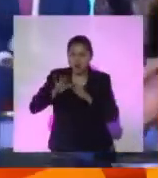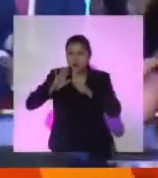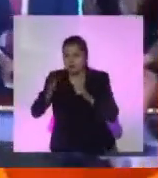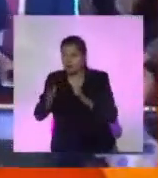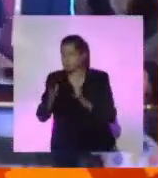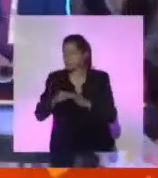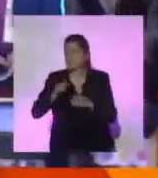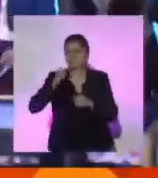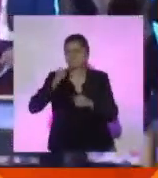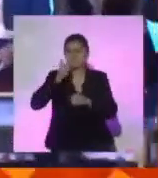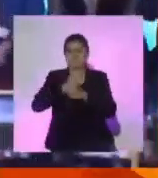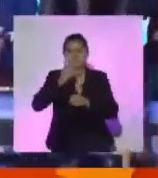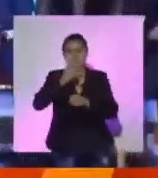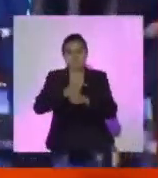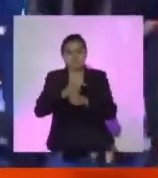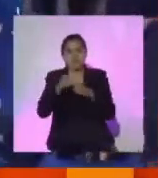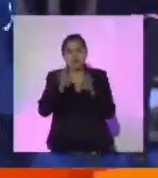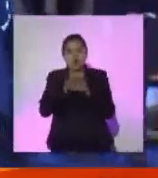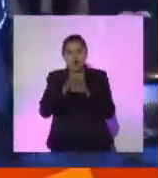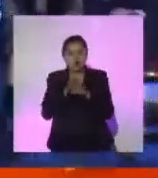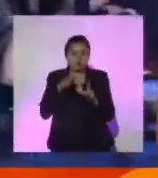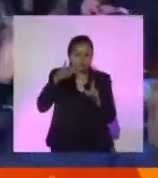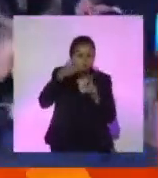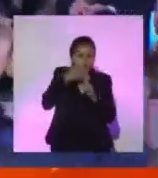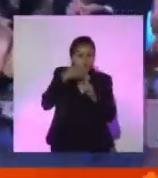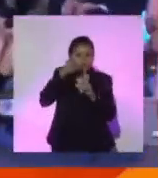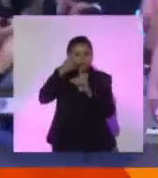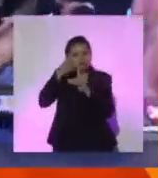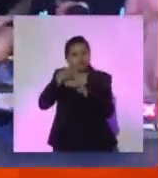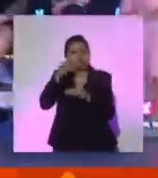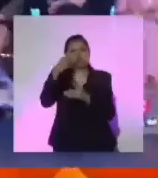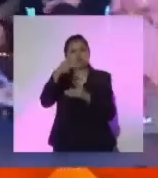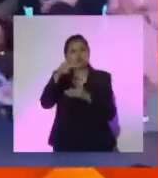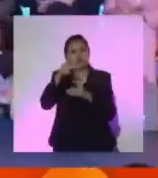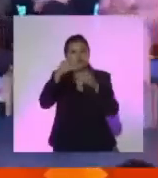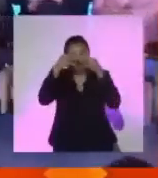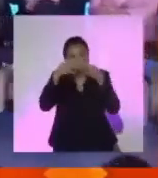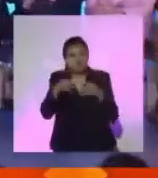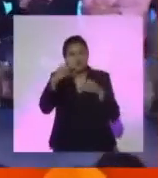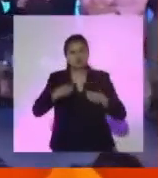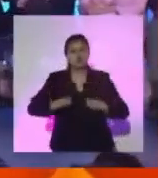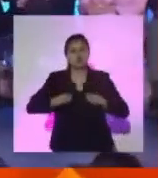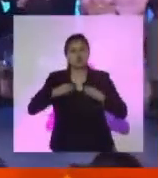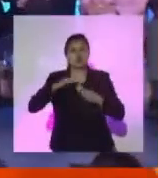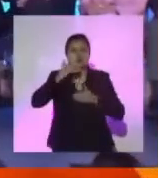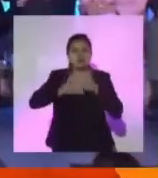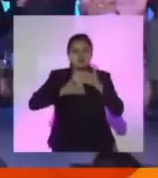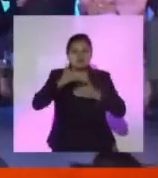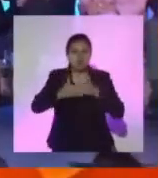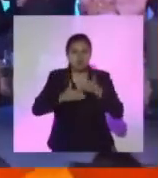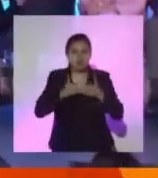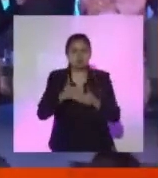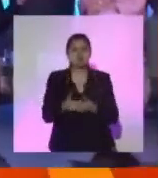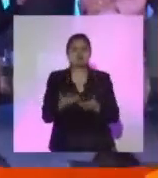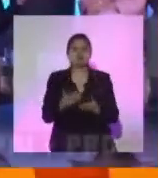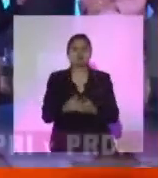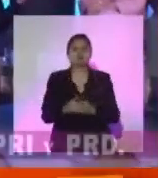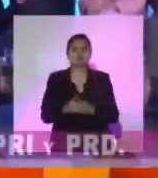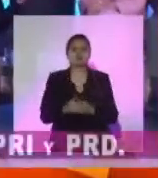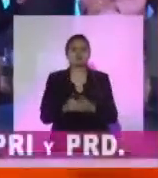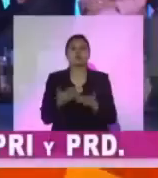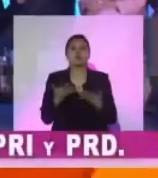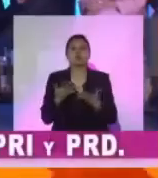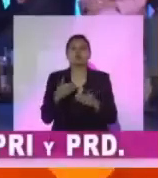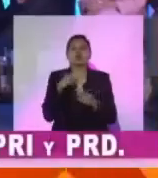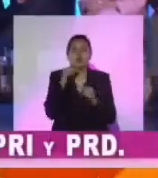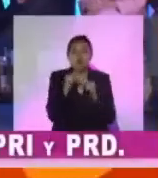conselo saizar ella eh fue directora del Fondo de Cultura económica presidenta del Consejo Nacional para la cultura y las altes y del centro